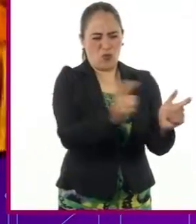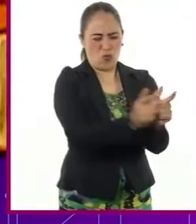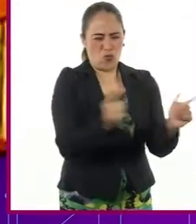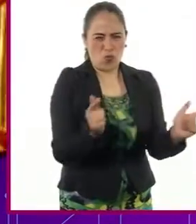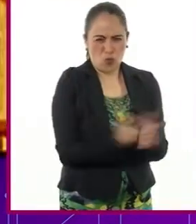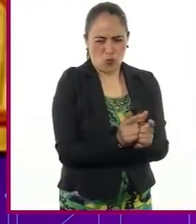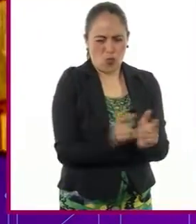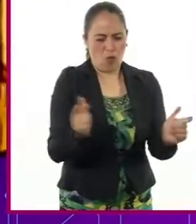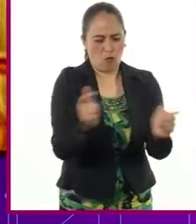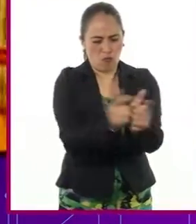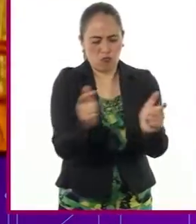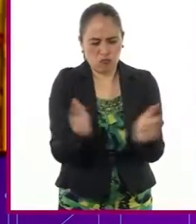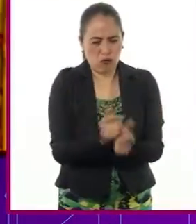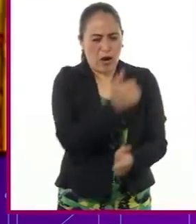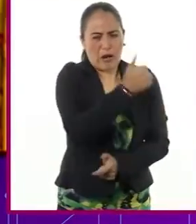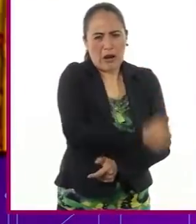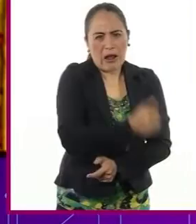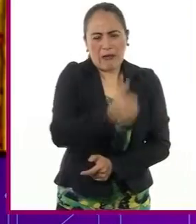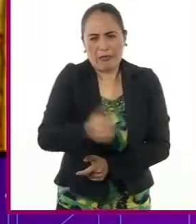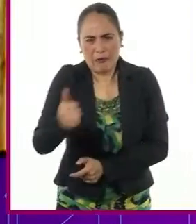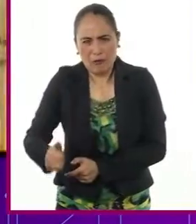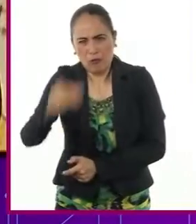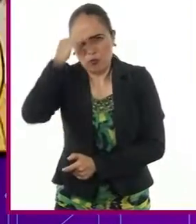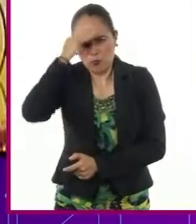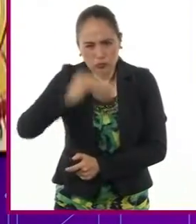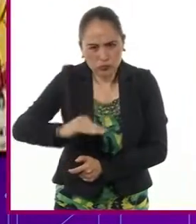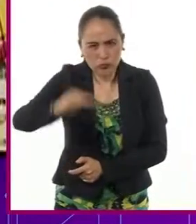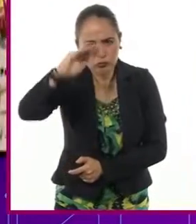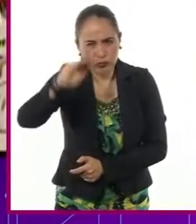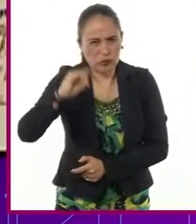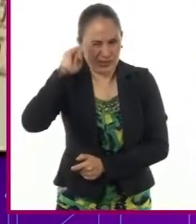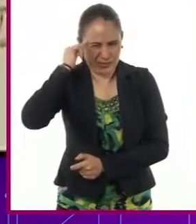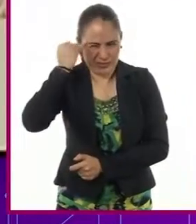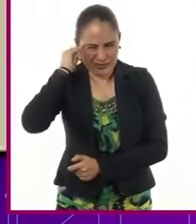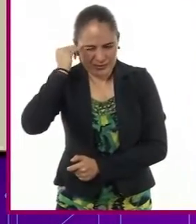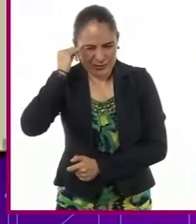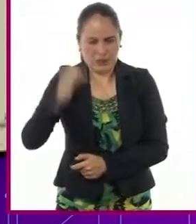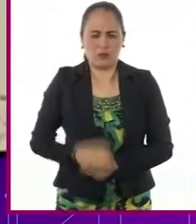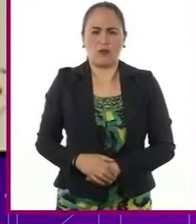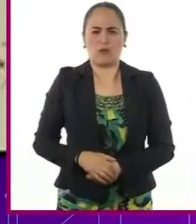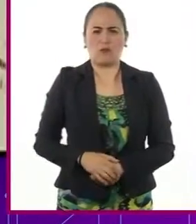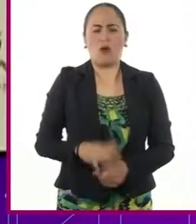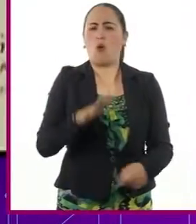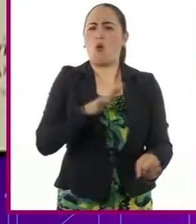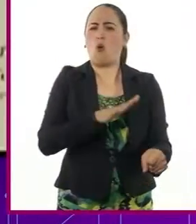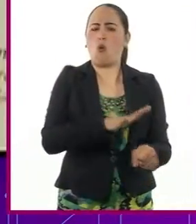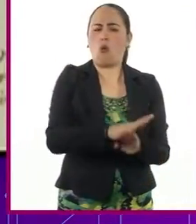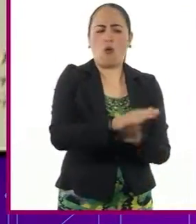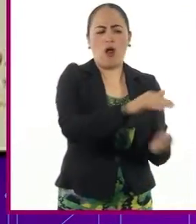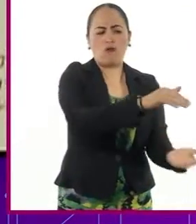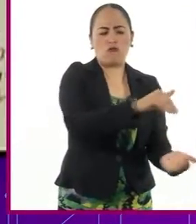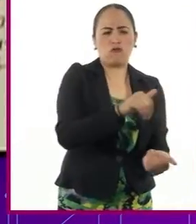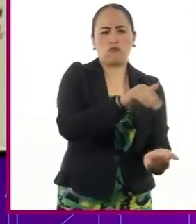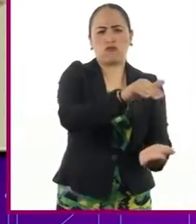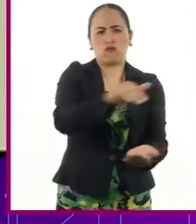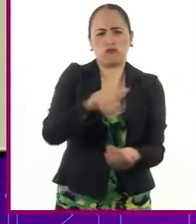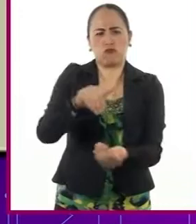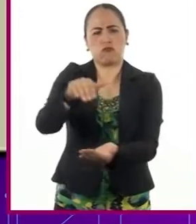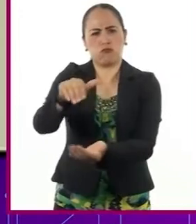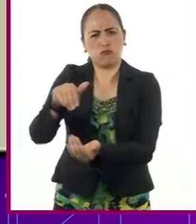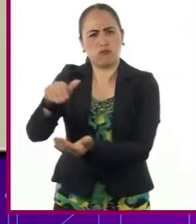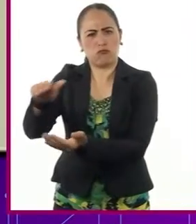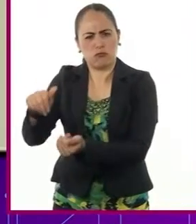cada uno de estos señoríos, de cuál iba a ser el tributo que iba a percibir de cada uno de